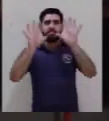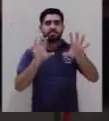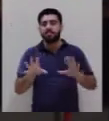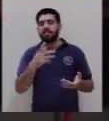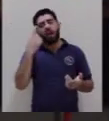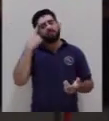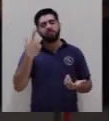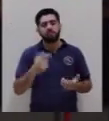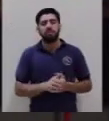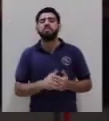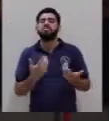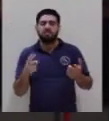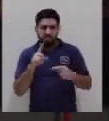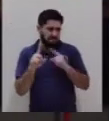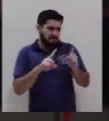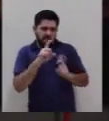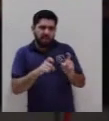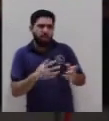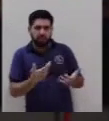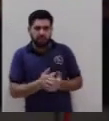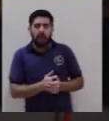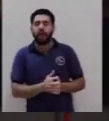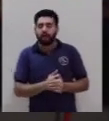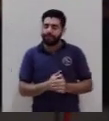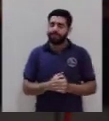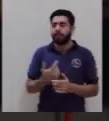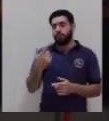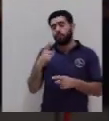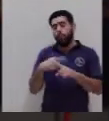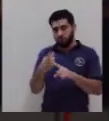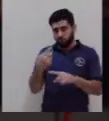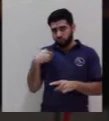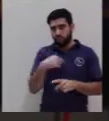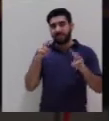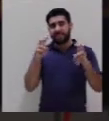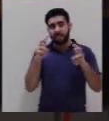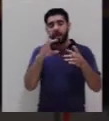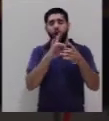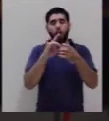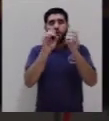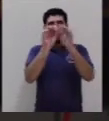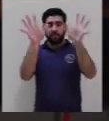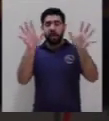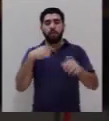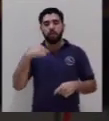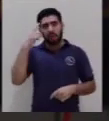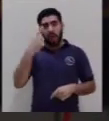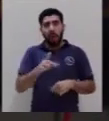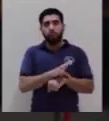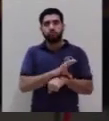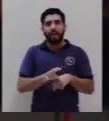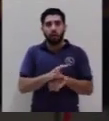que ese organizador gráfico le ayude a uno. Exacto. Cuando nosotros oímos de organizadores gráficos, pensamos en una